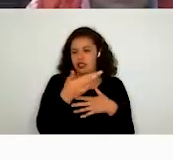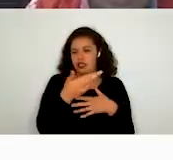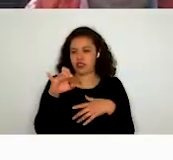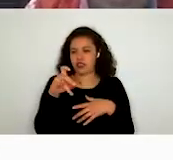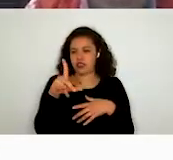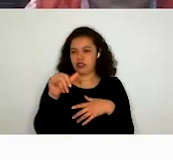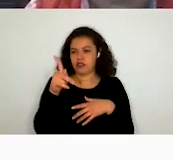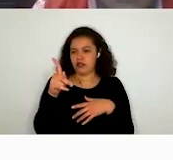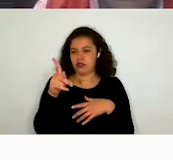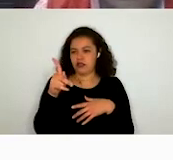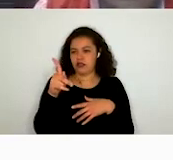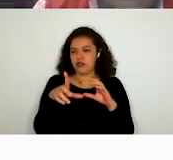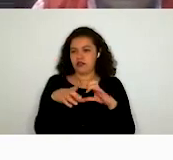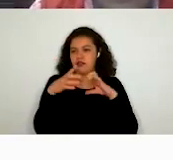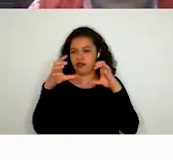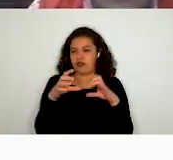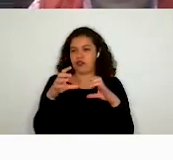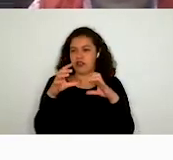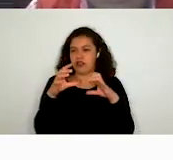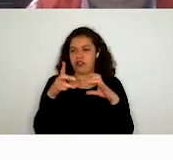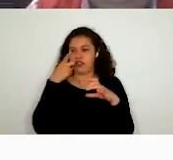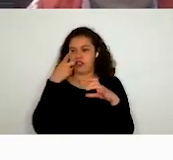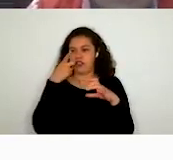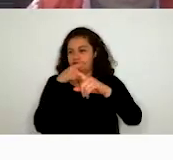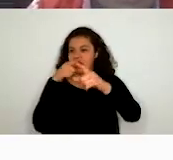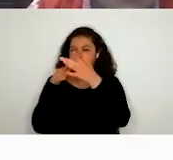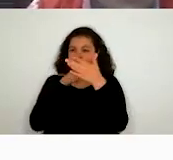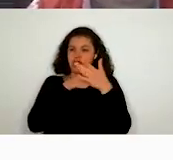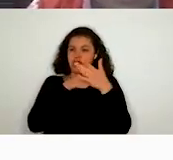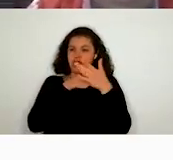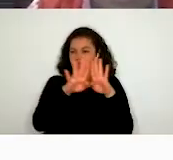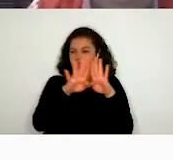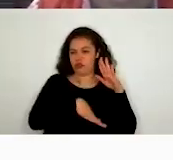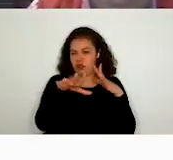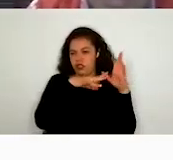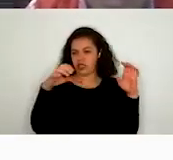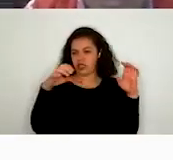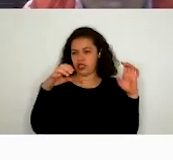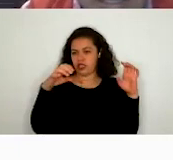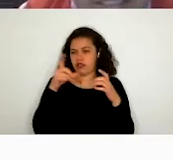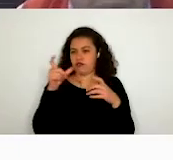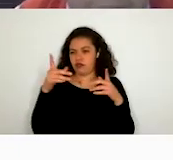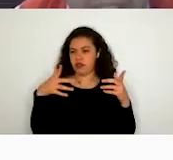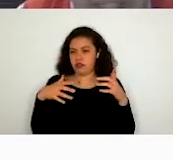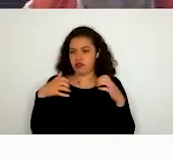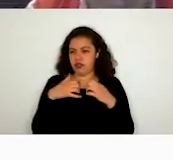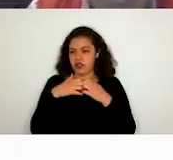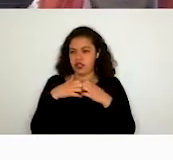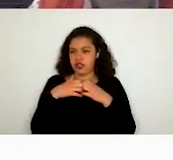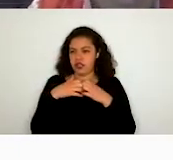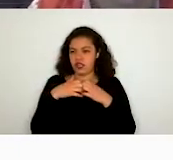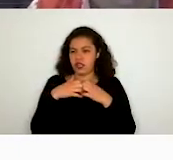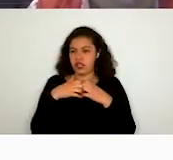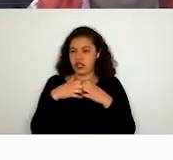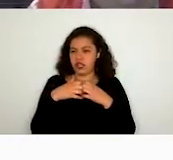de precaución y restrictivo, ya que indican las zonas y equipos a utilizarse en emergencias y se propone instalar en diversos puntos